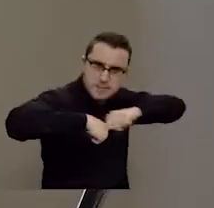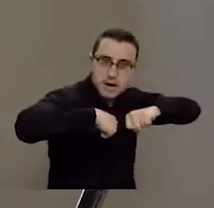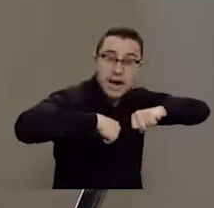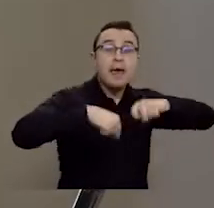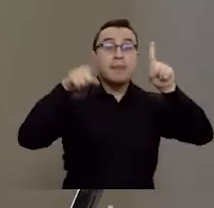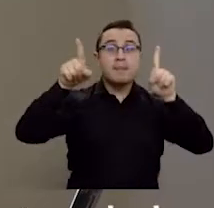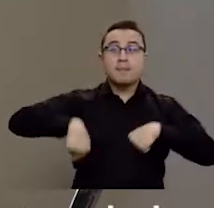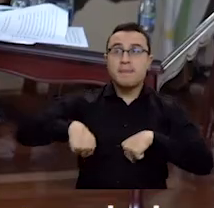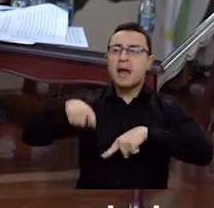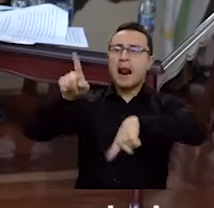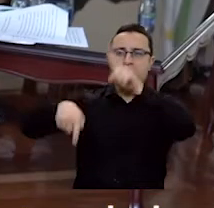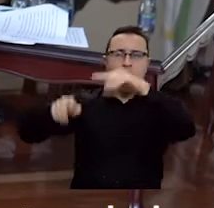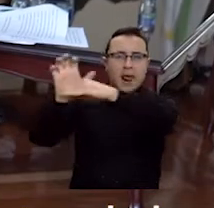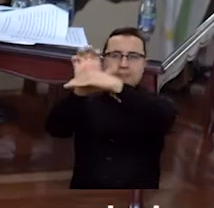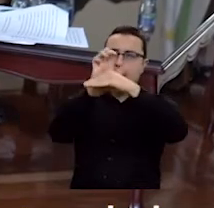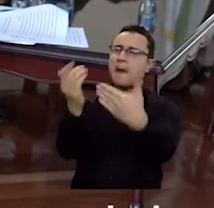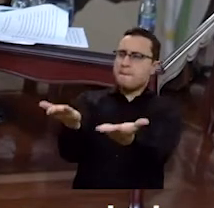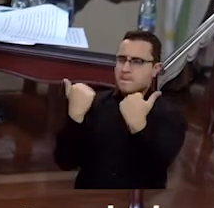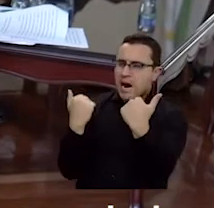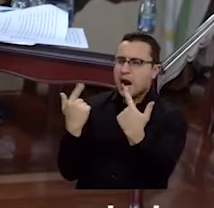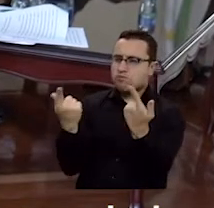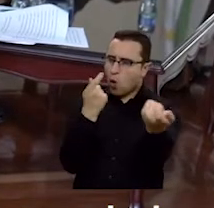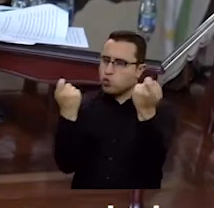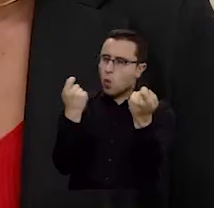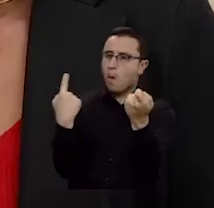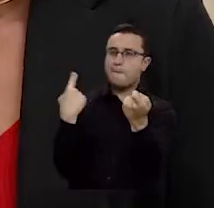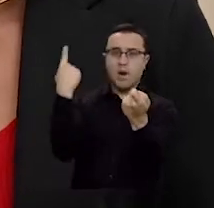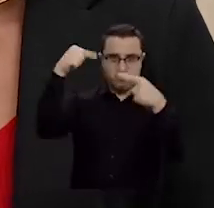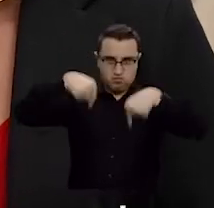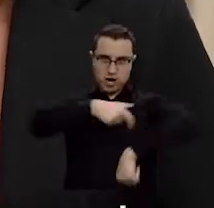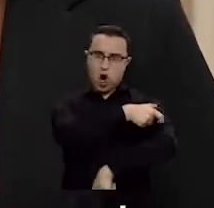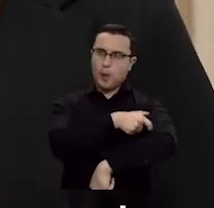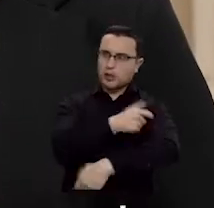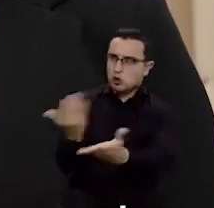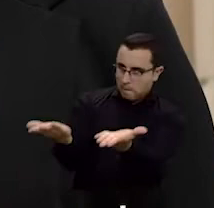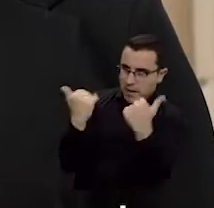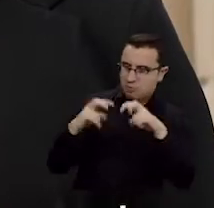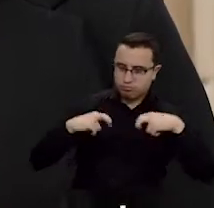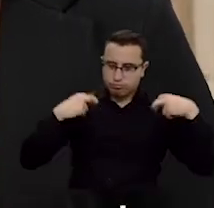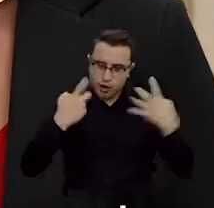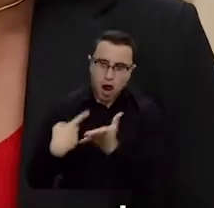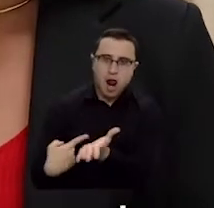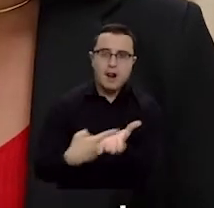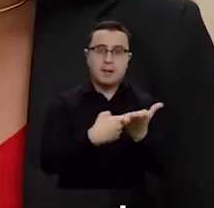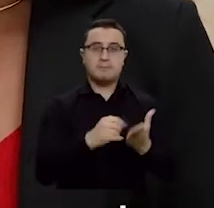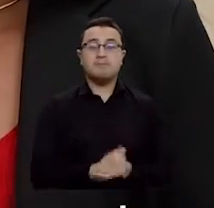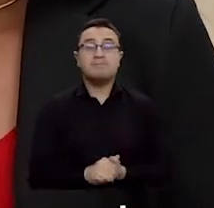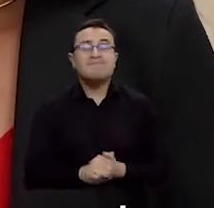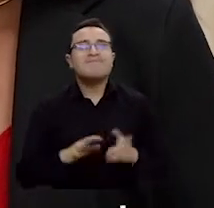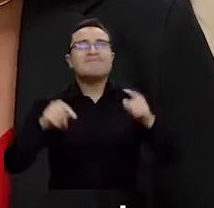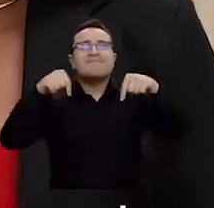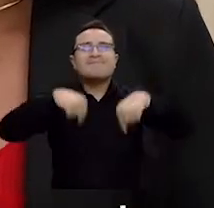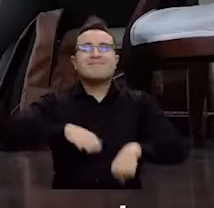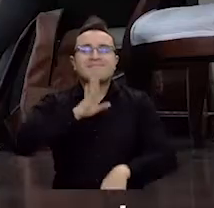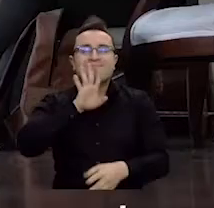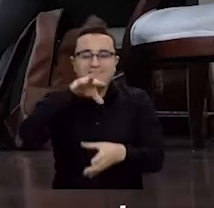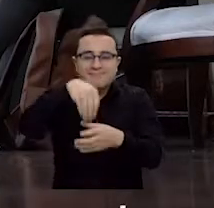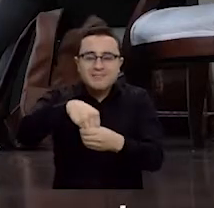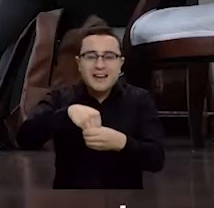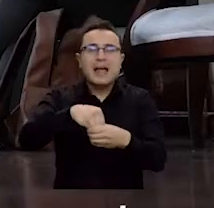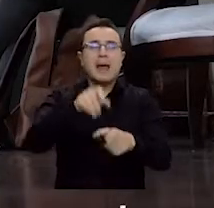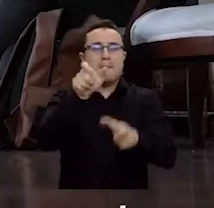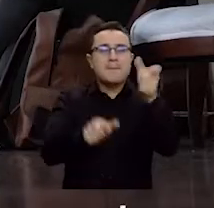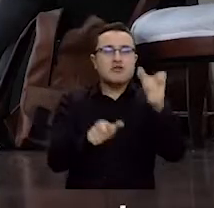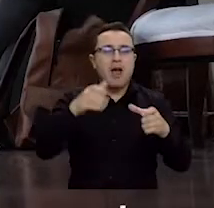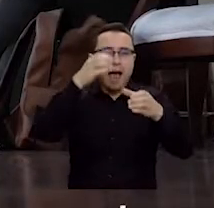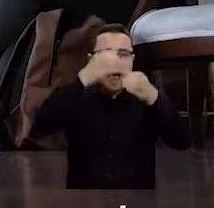los controles políticos que se realizan dentro de la comisión. Esta comisión está integrada principalmente por los representantes